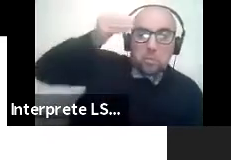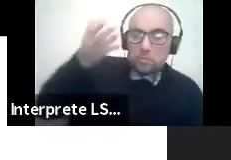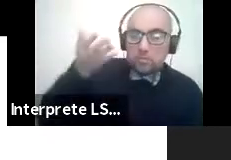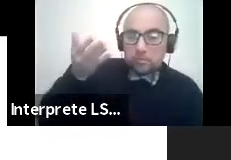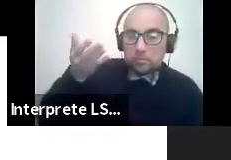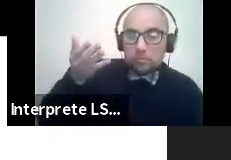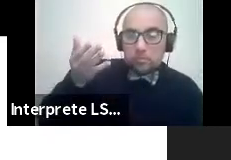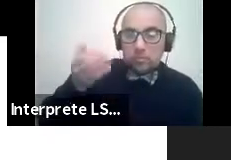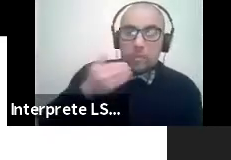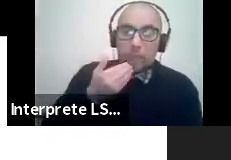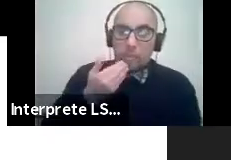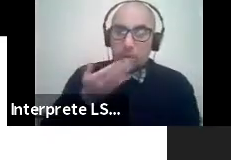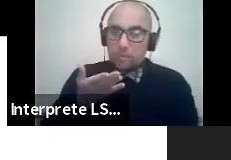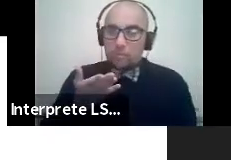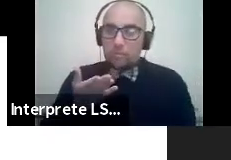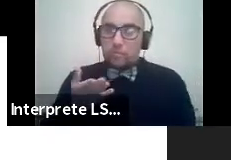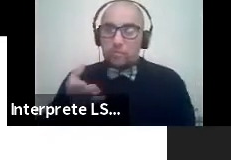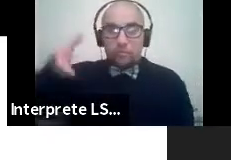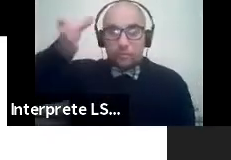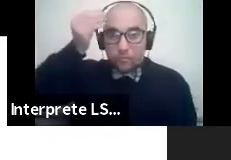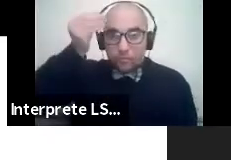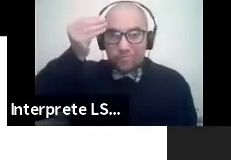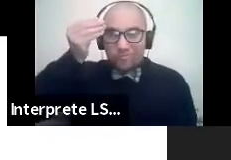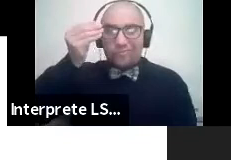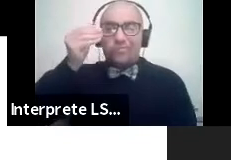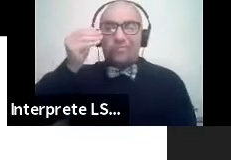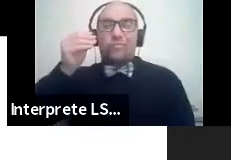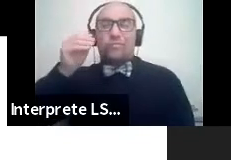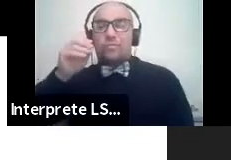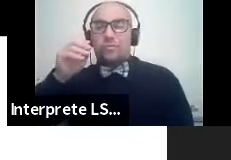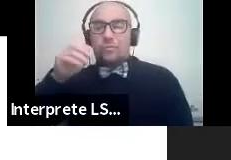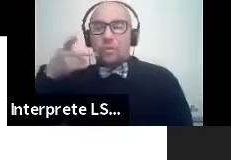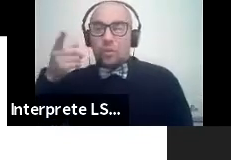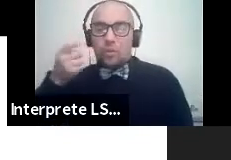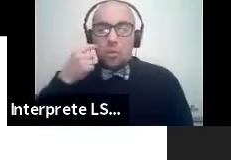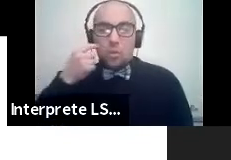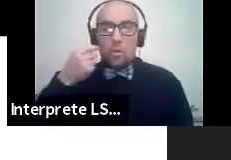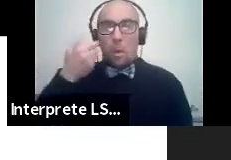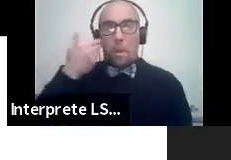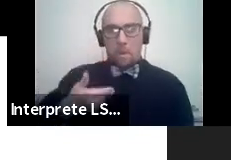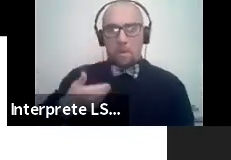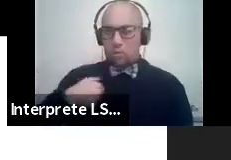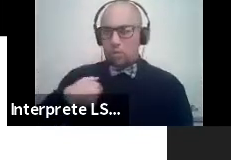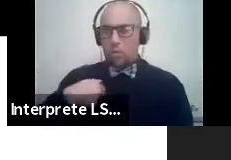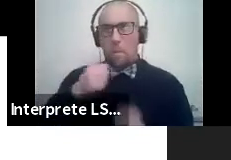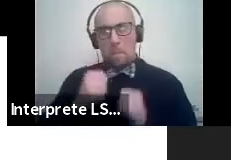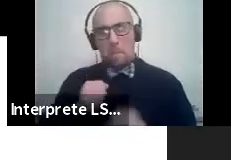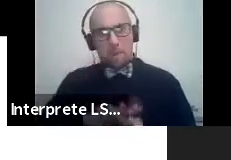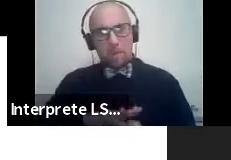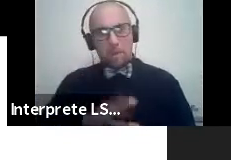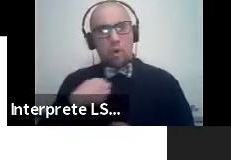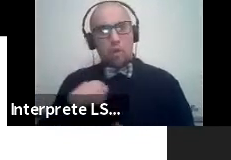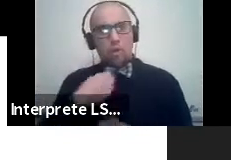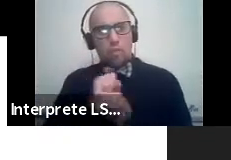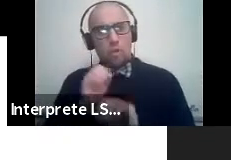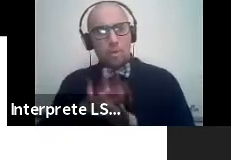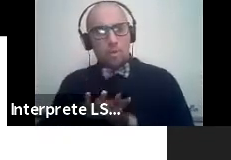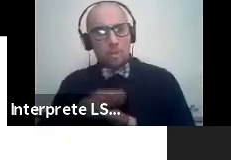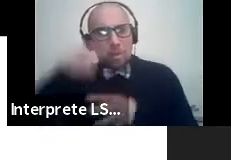contagiar también y teñir la teoría que tienen sobre su propia capacidad para aprender matemática.